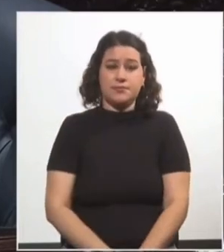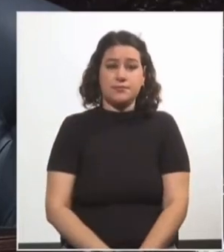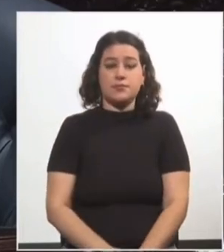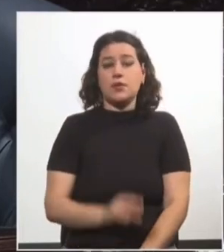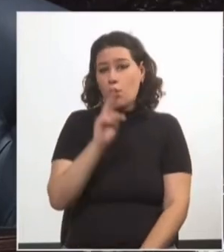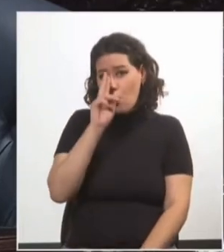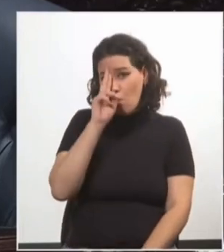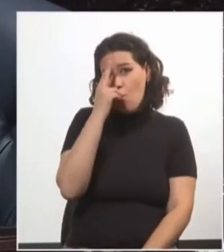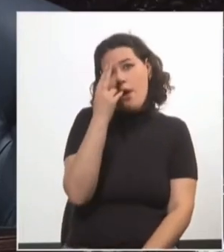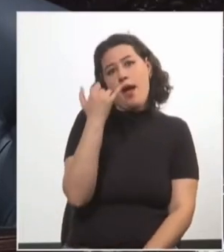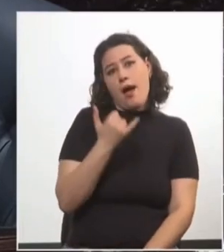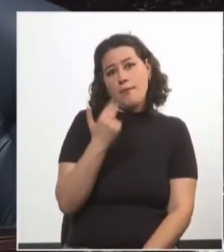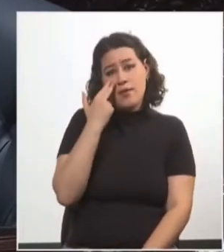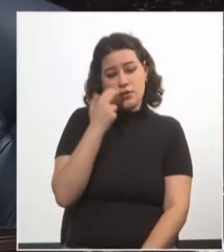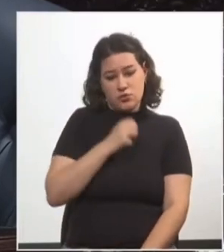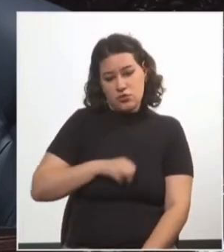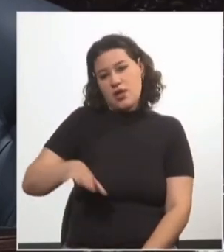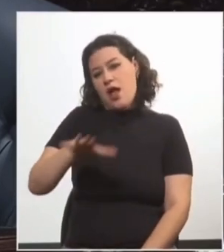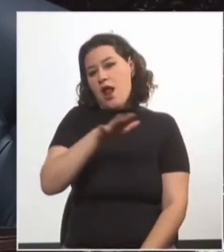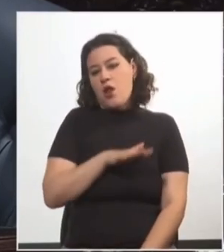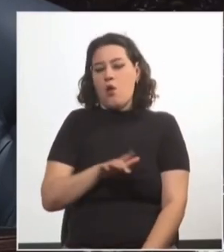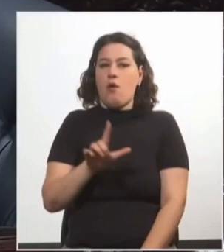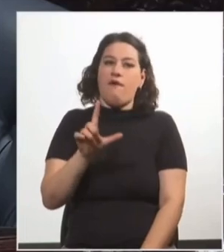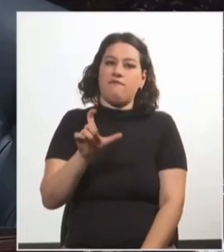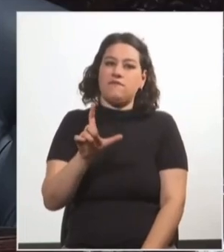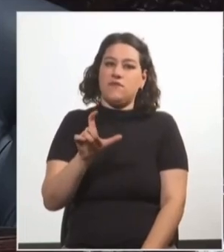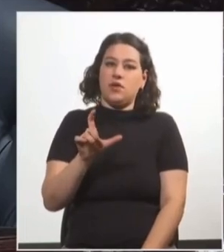Uruguay tiene problemas sociales, claro que sí.